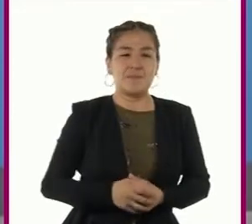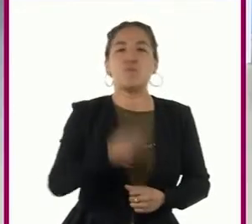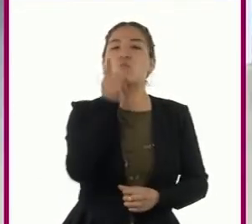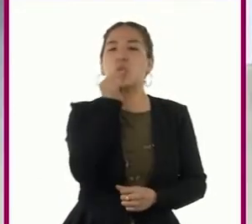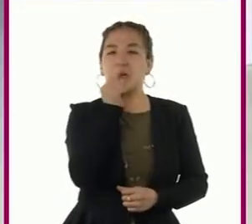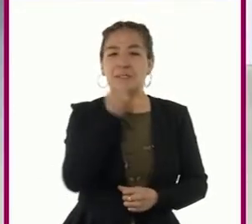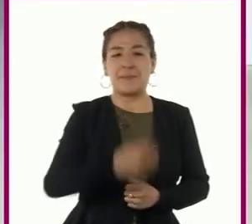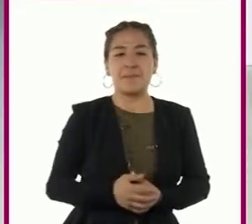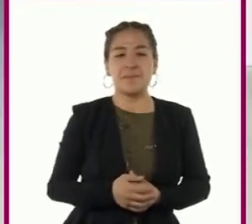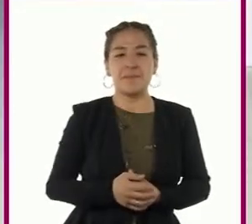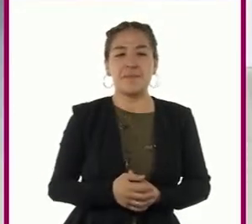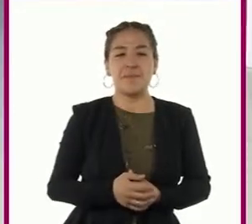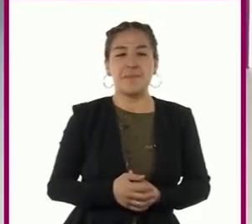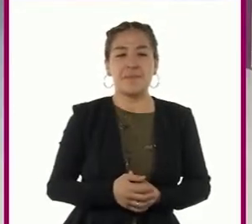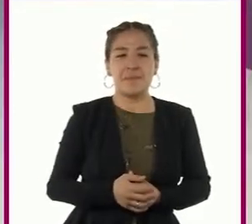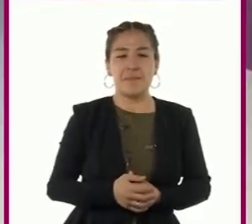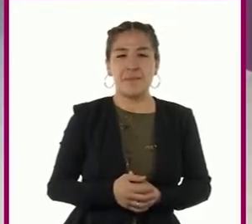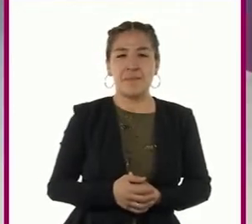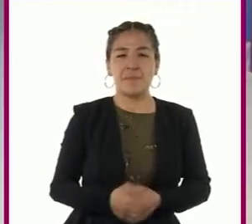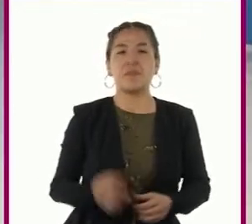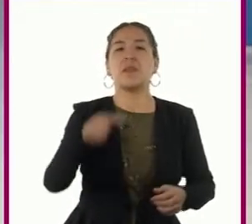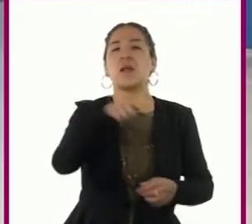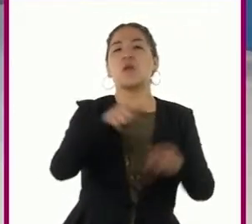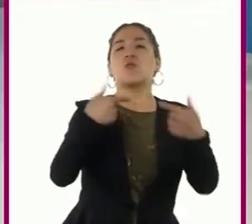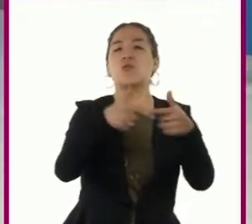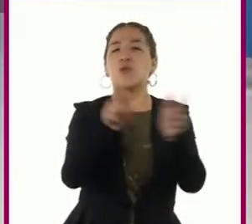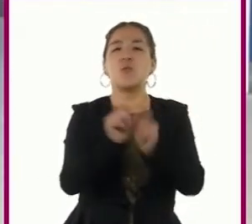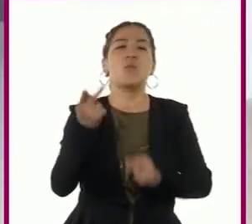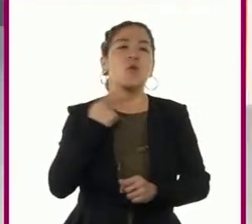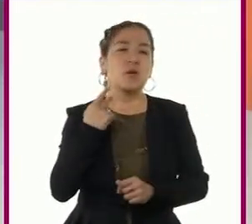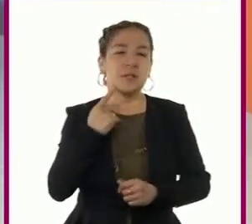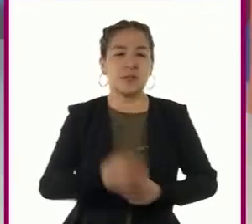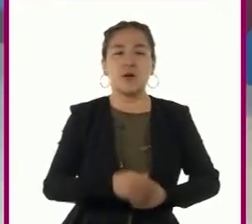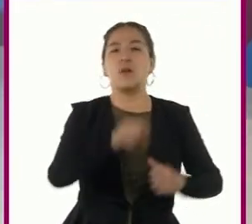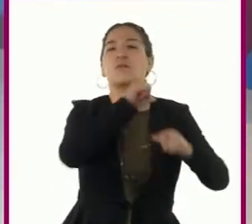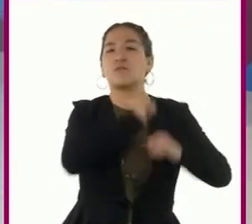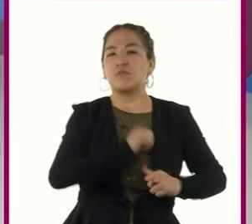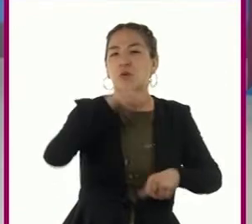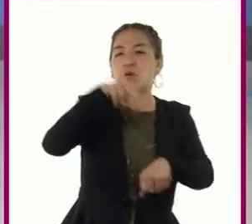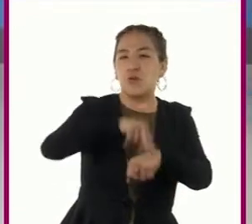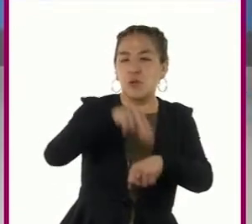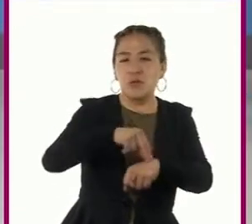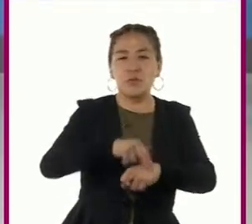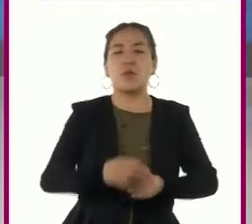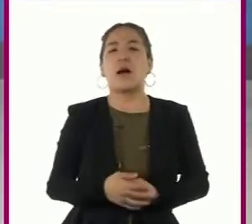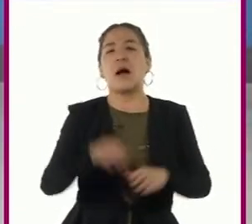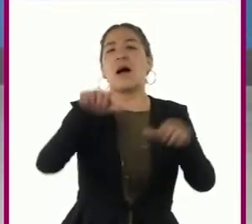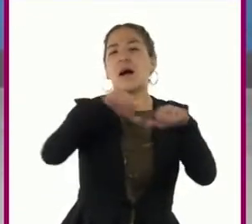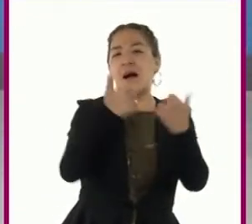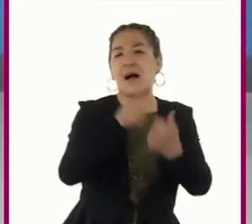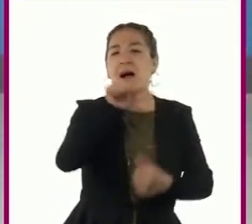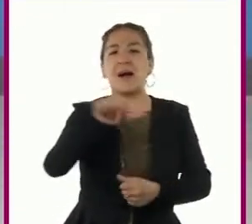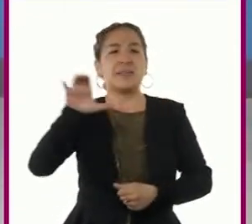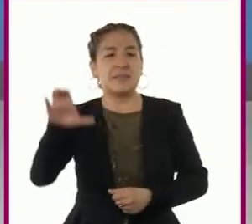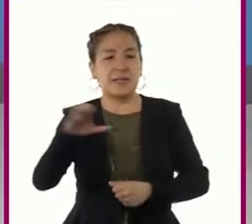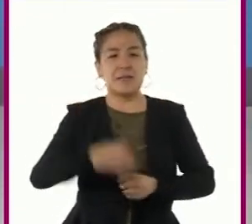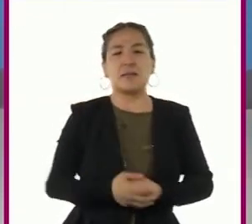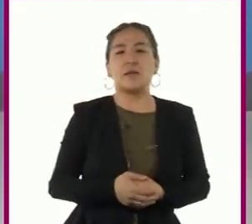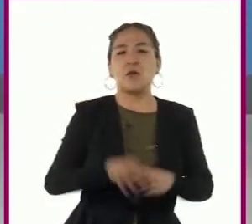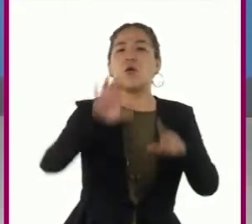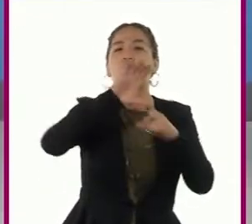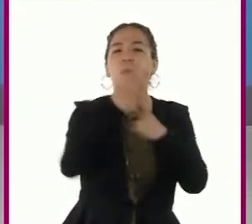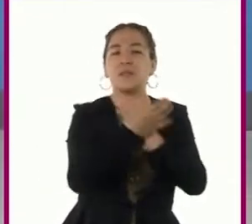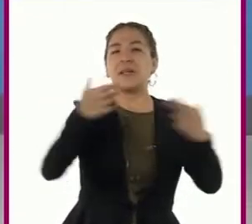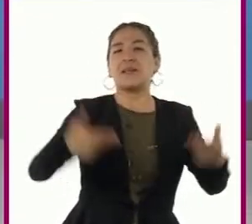Policía, partido político, autoridades de salud, organizaciones civiles, Comisión de